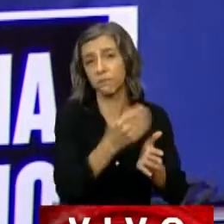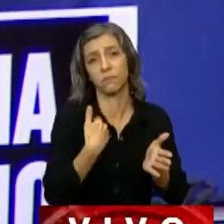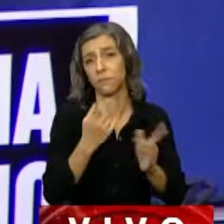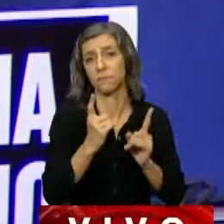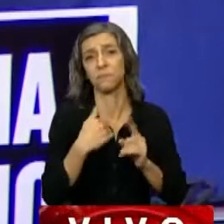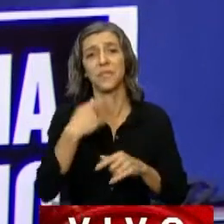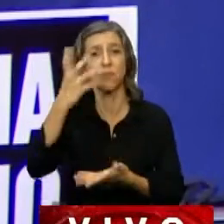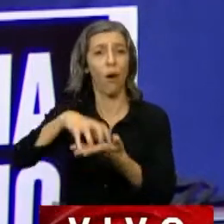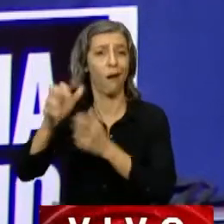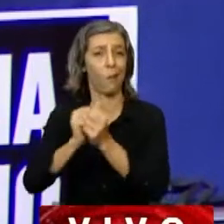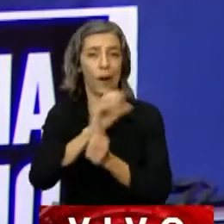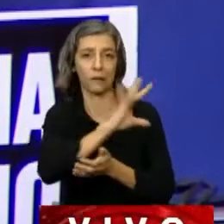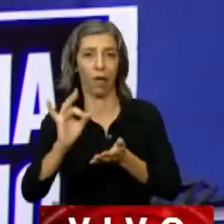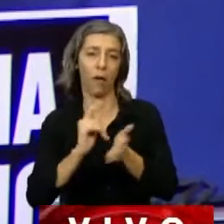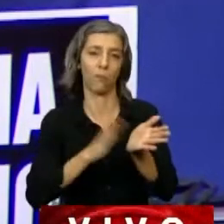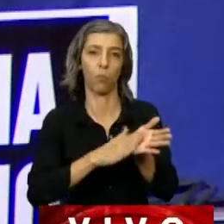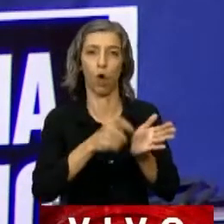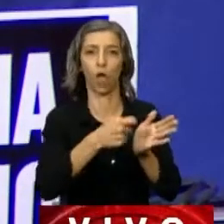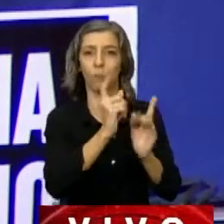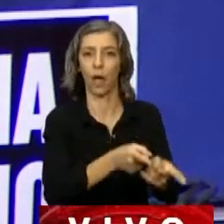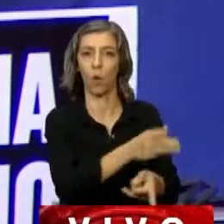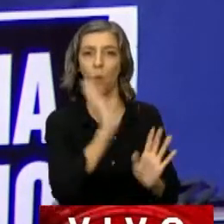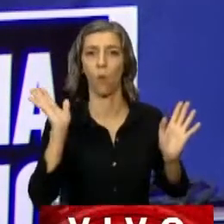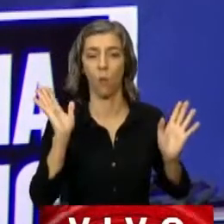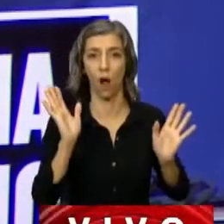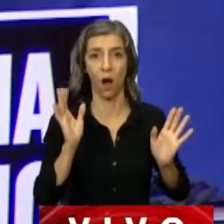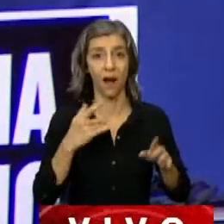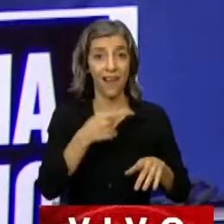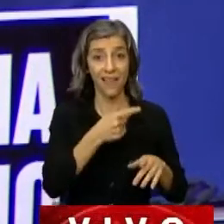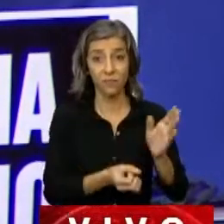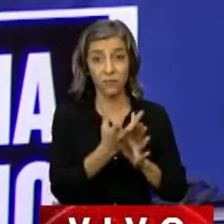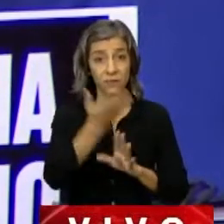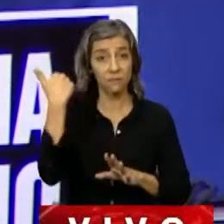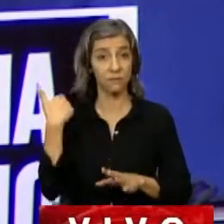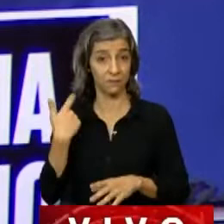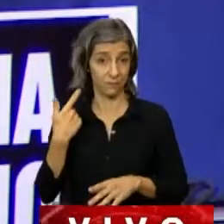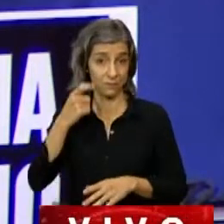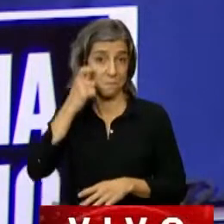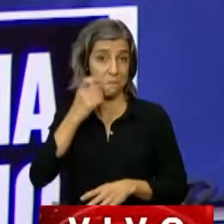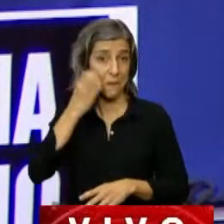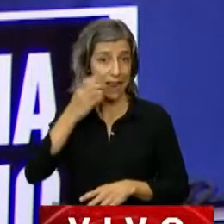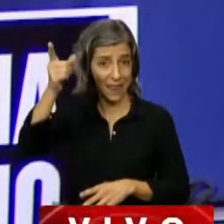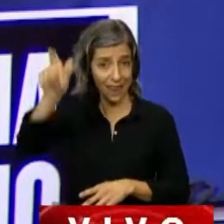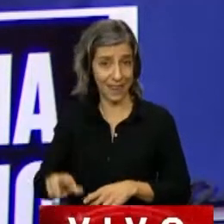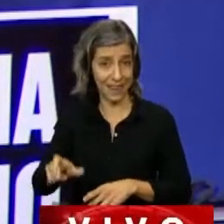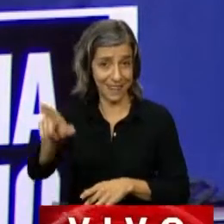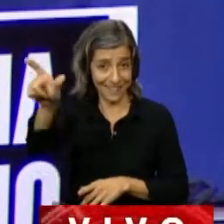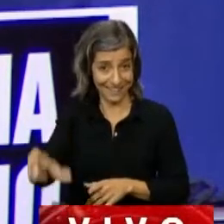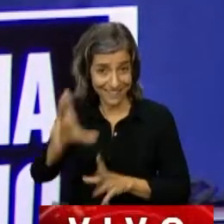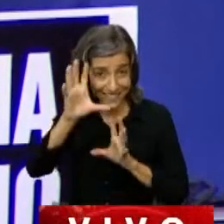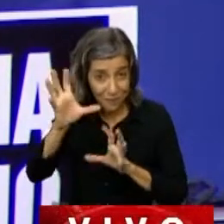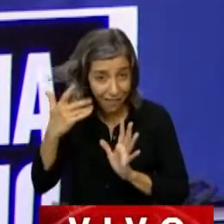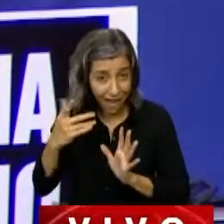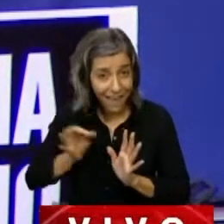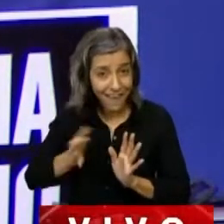año 1998 por Menem. Menem, ¿les recuerda algo el nombre? Porque acá parece que se lo tiran de entre los